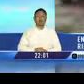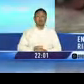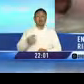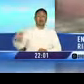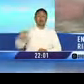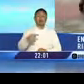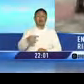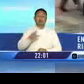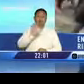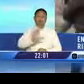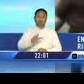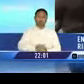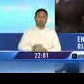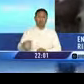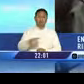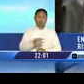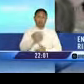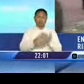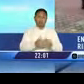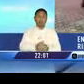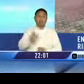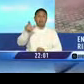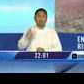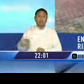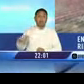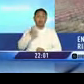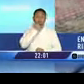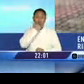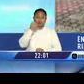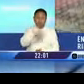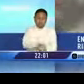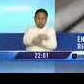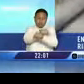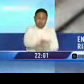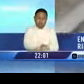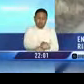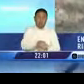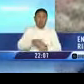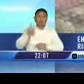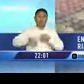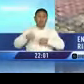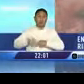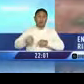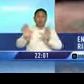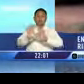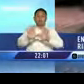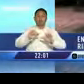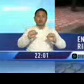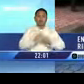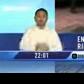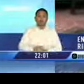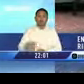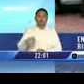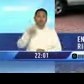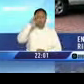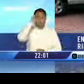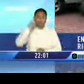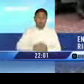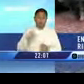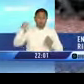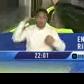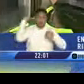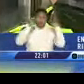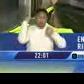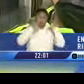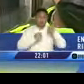huir. En medio del procedimiento, el presunto infractor fue detenido. El amigo buscó evitar y cayó a golpes a uno de los